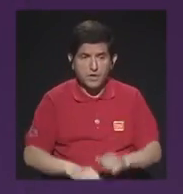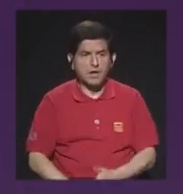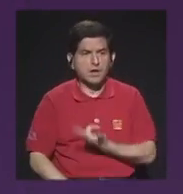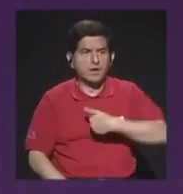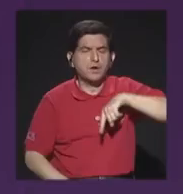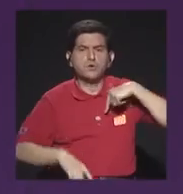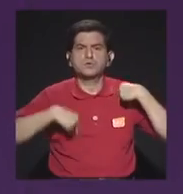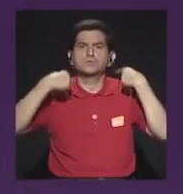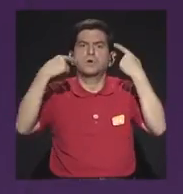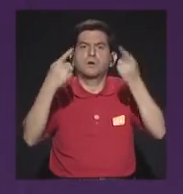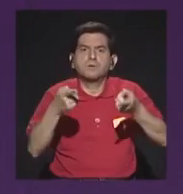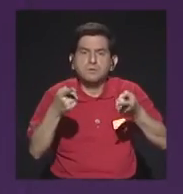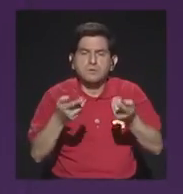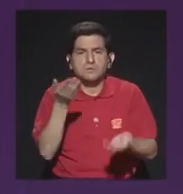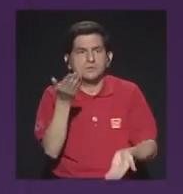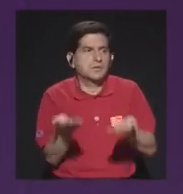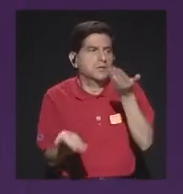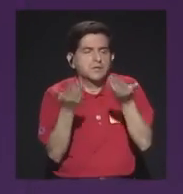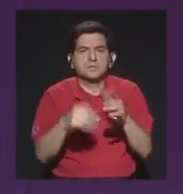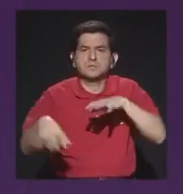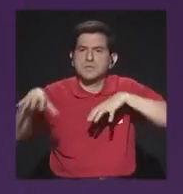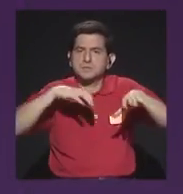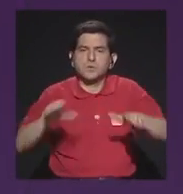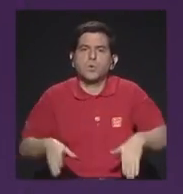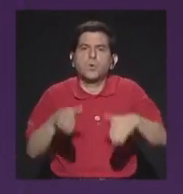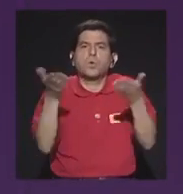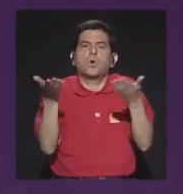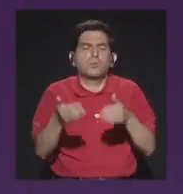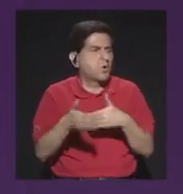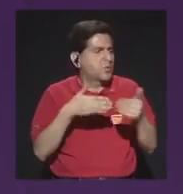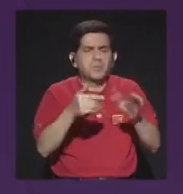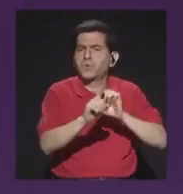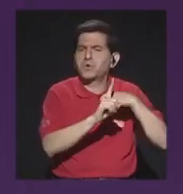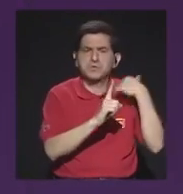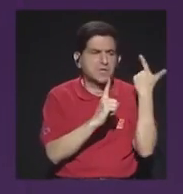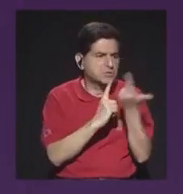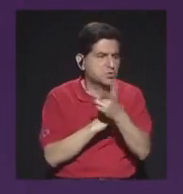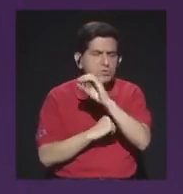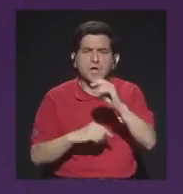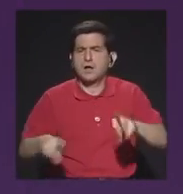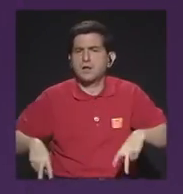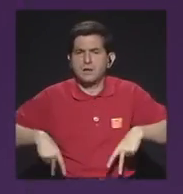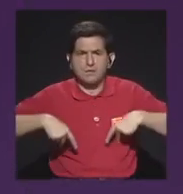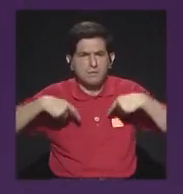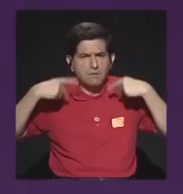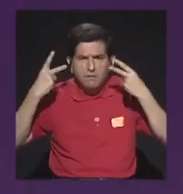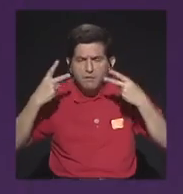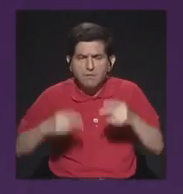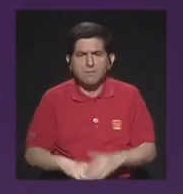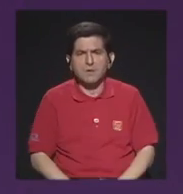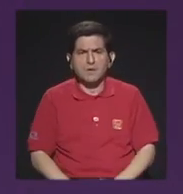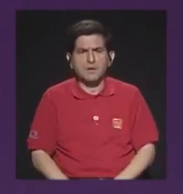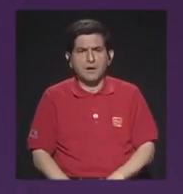determinada digamos, actividad social o de nuestra vida